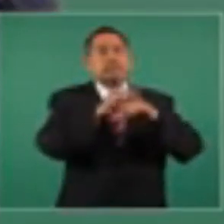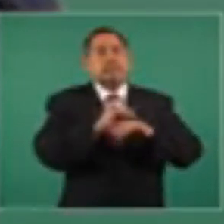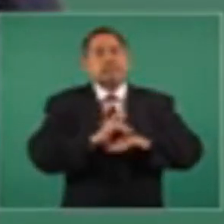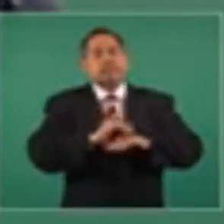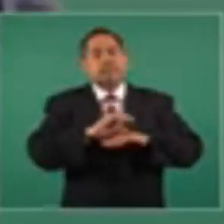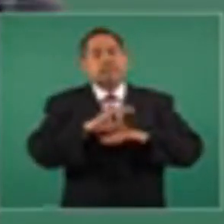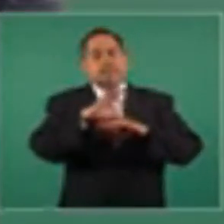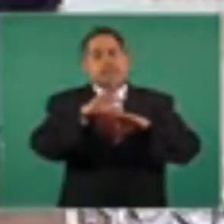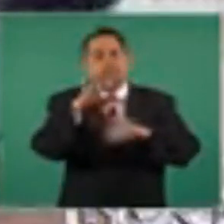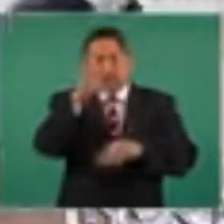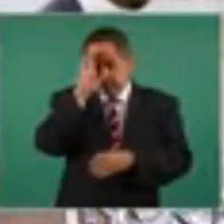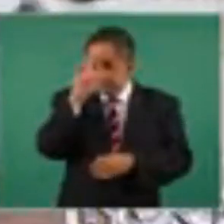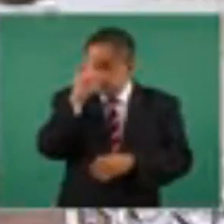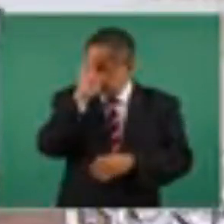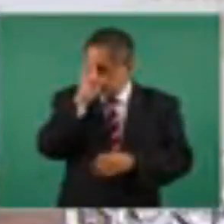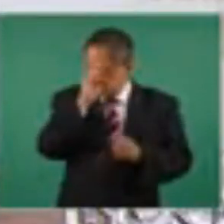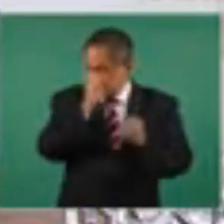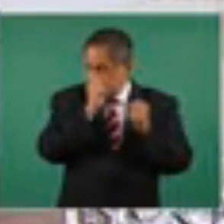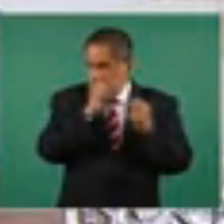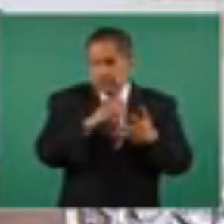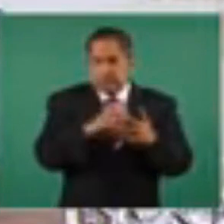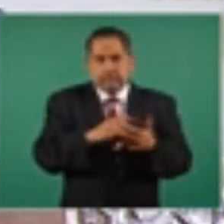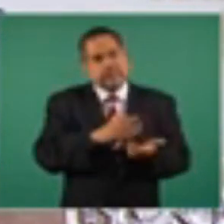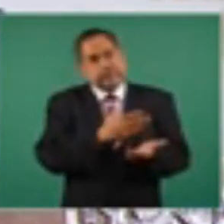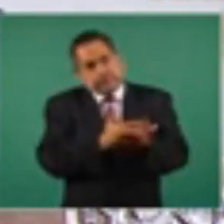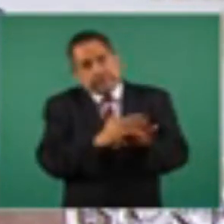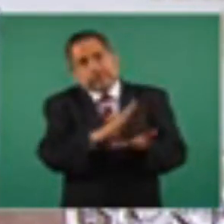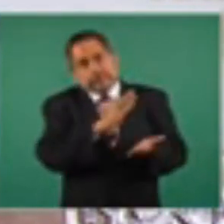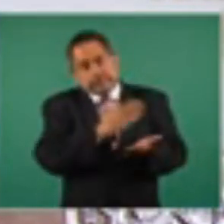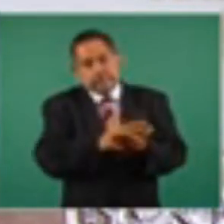era de lo más oneroso.